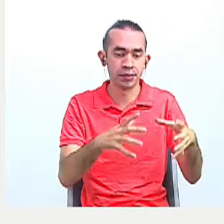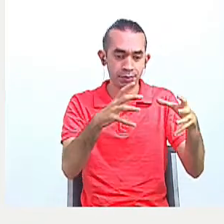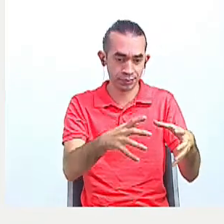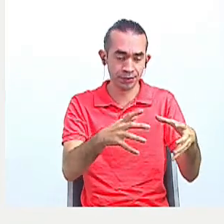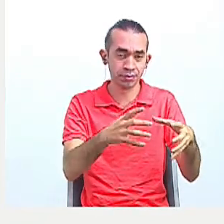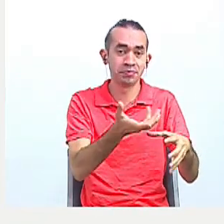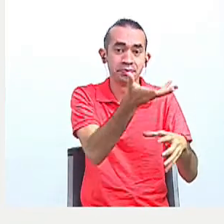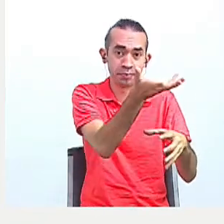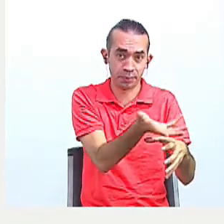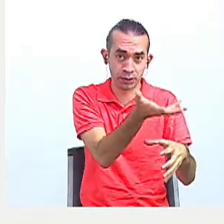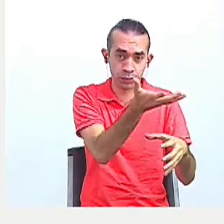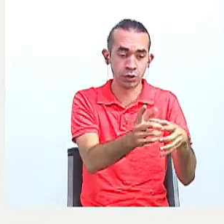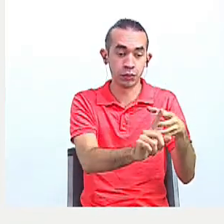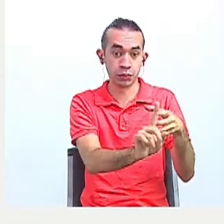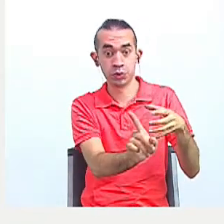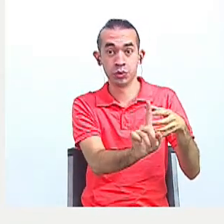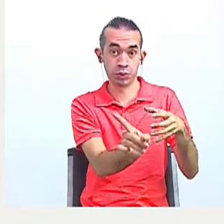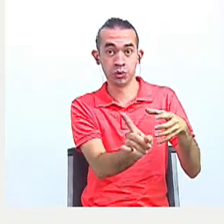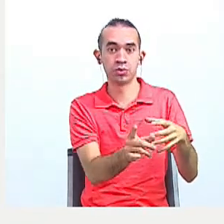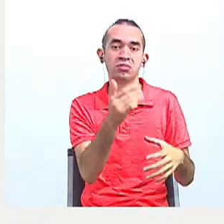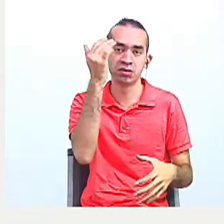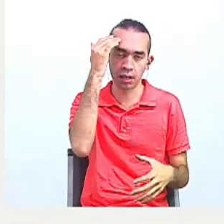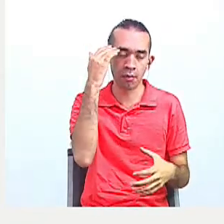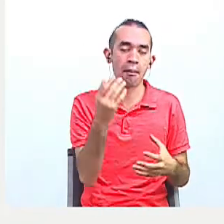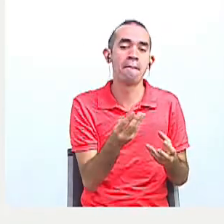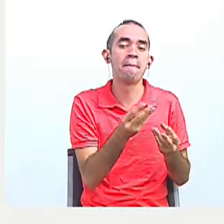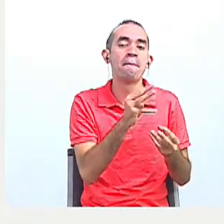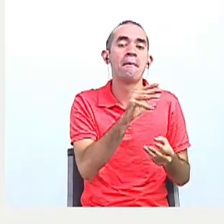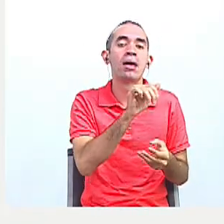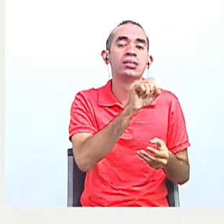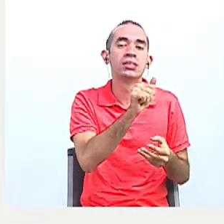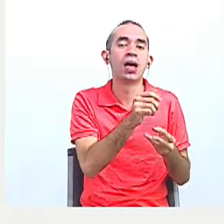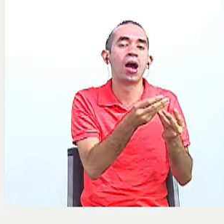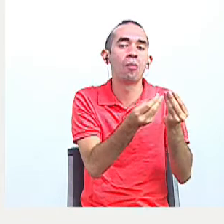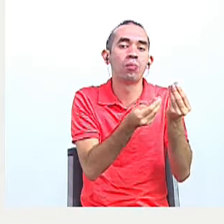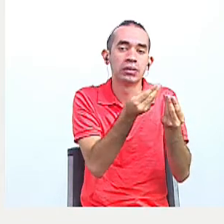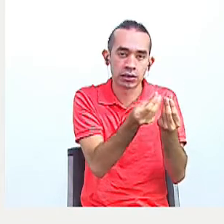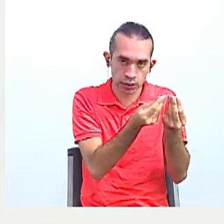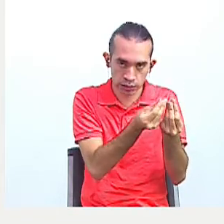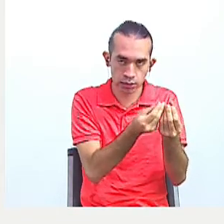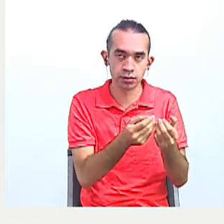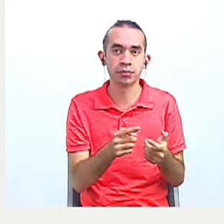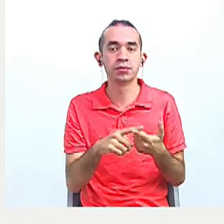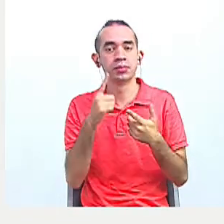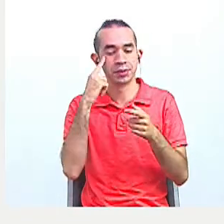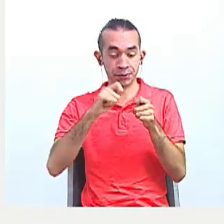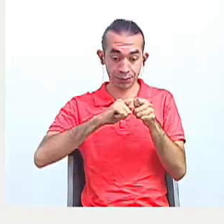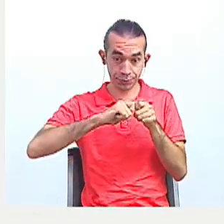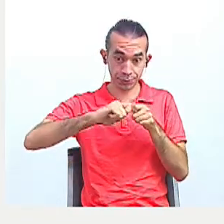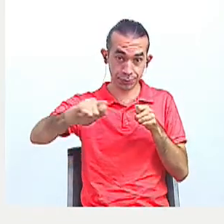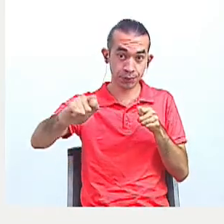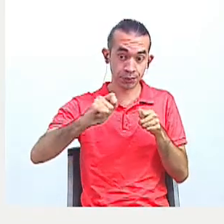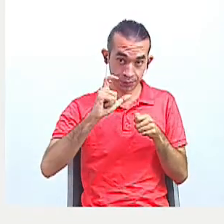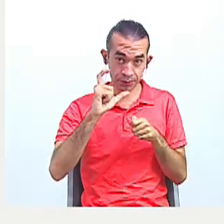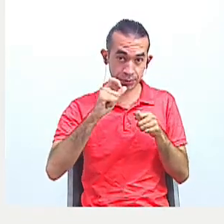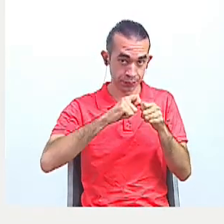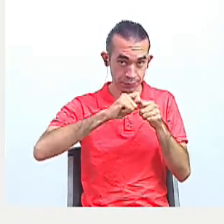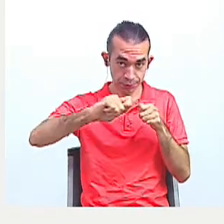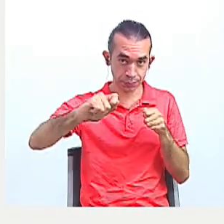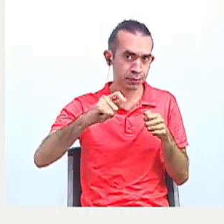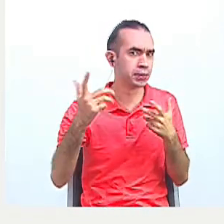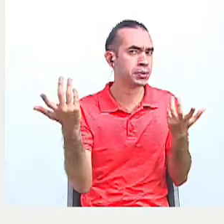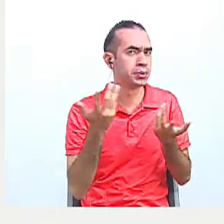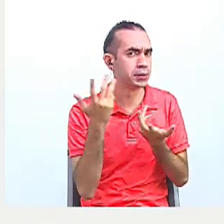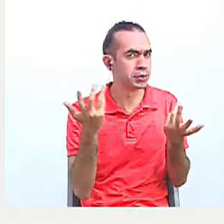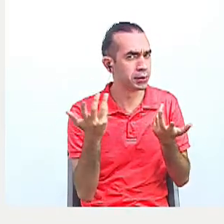permite medir la masa. Muy bien. También vemos una cinta métrica. ¿Para qué utilizamos la